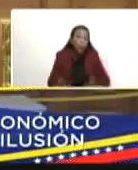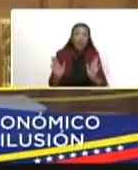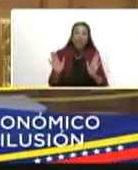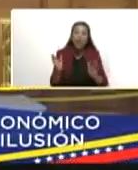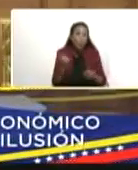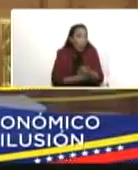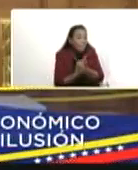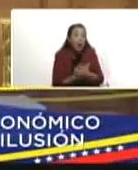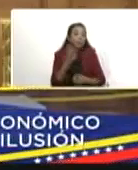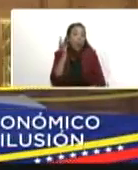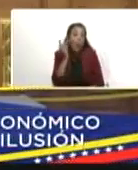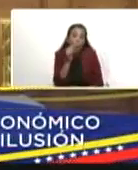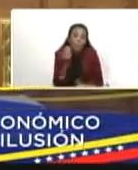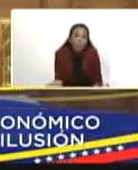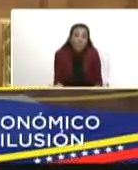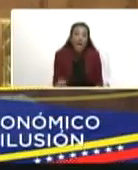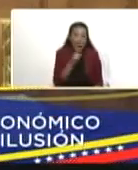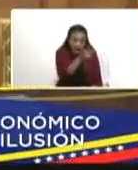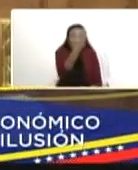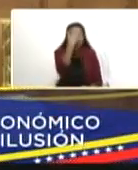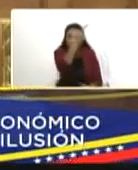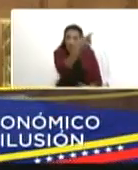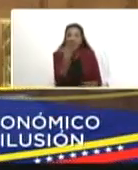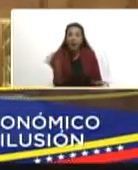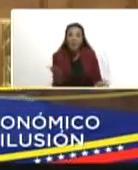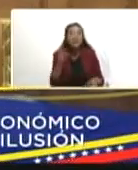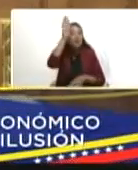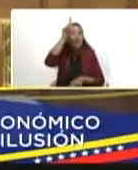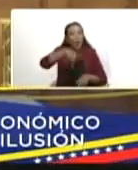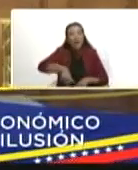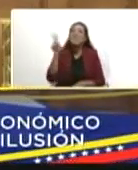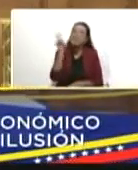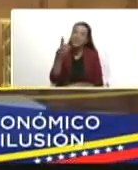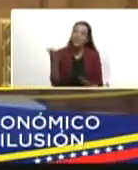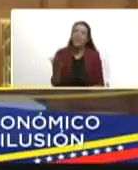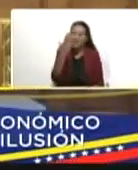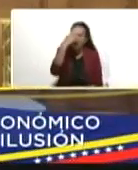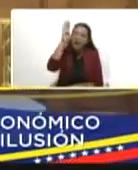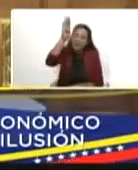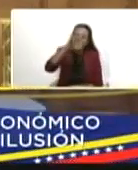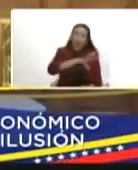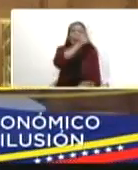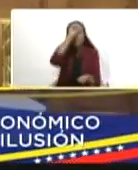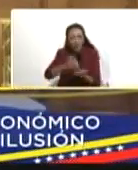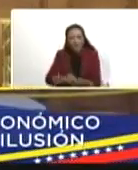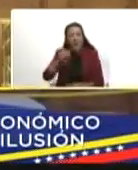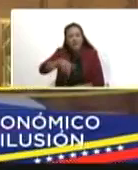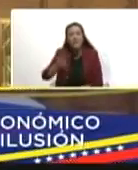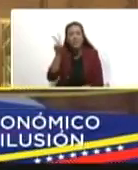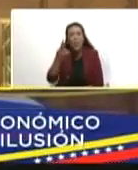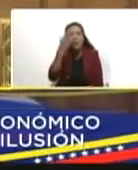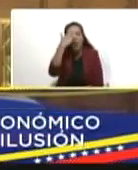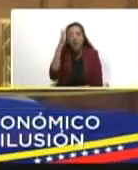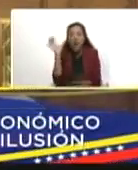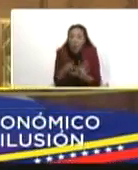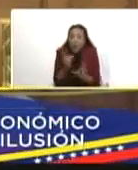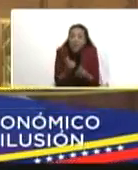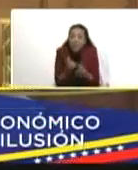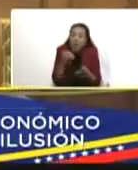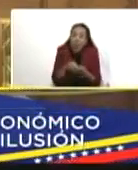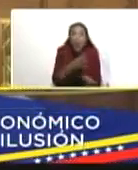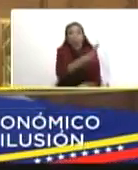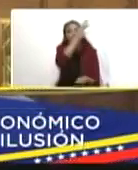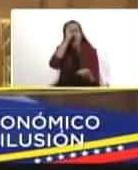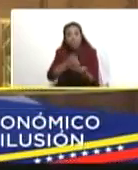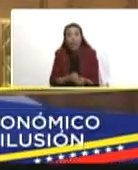nuestras hermanas y ellos saben que Su futuro es en Venezuela Ellos saben que los ahorritos que tengan pueden